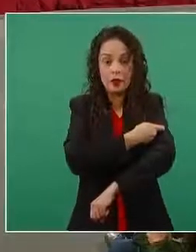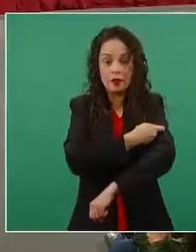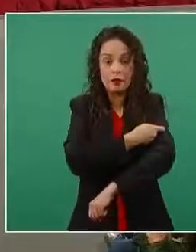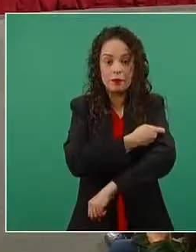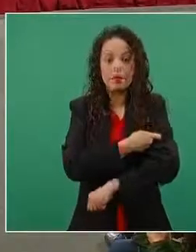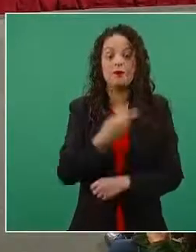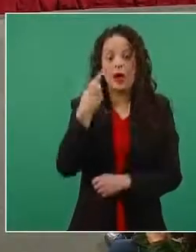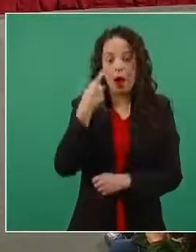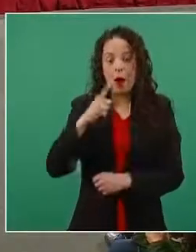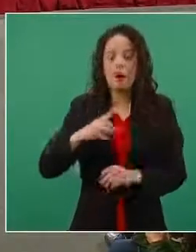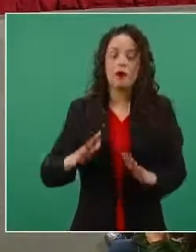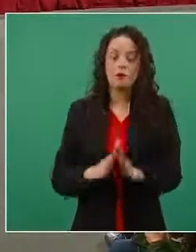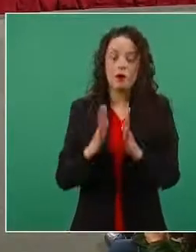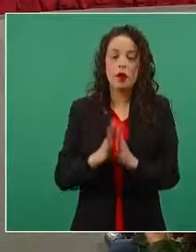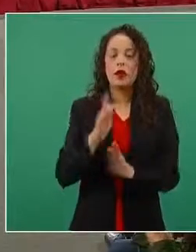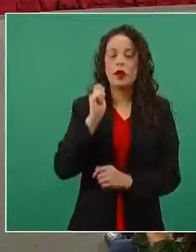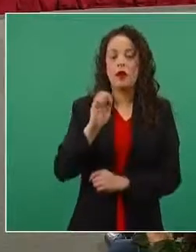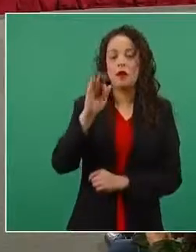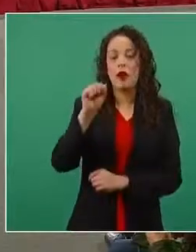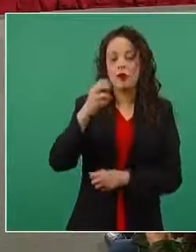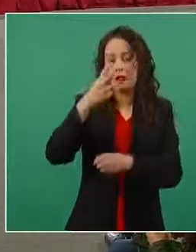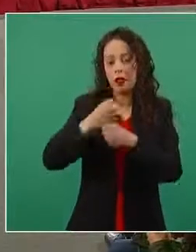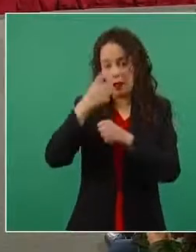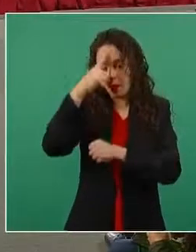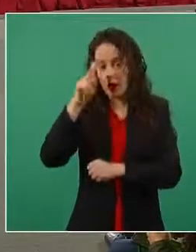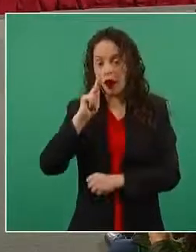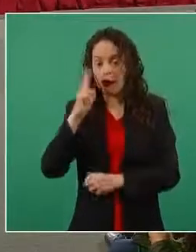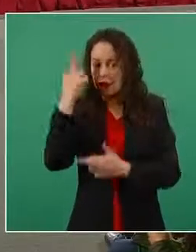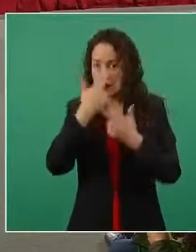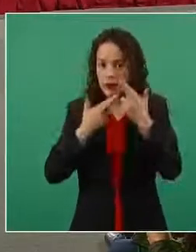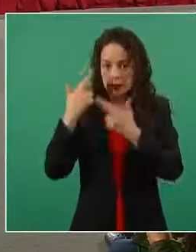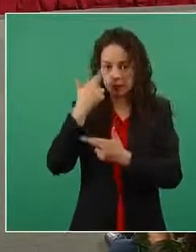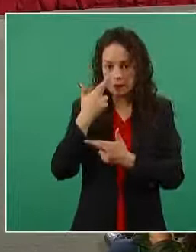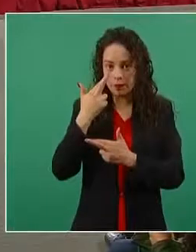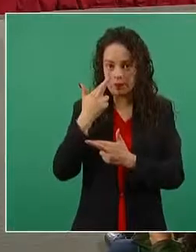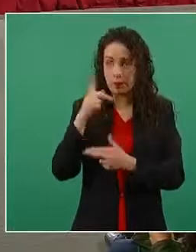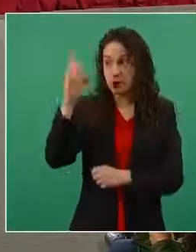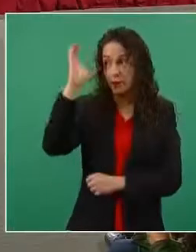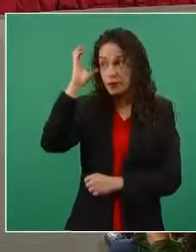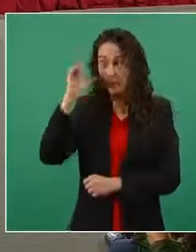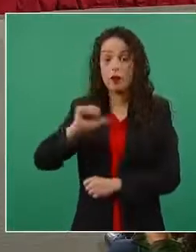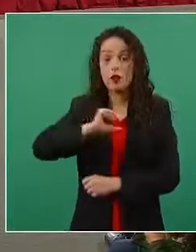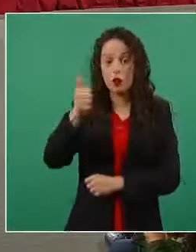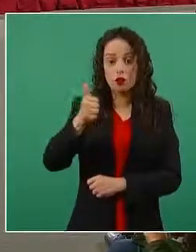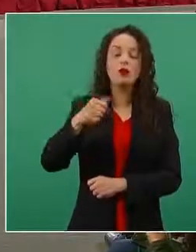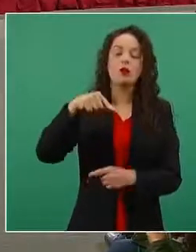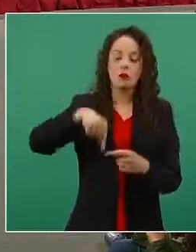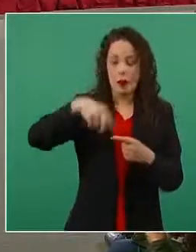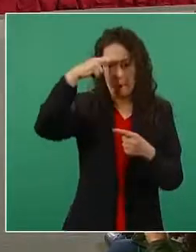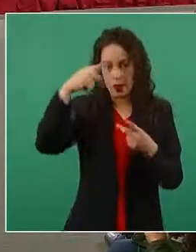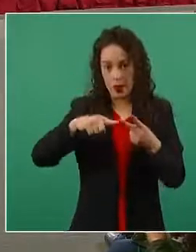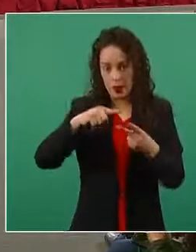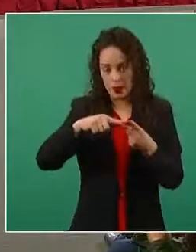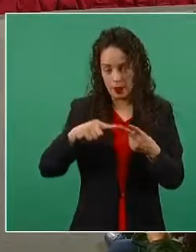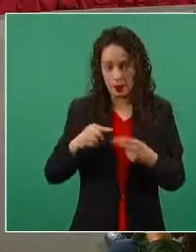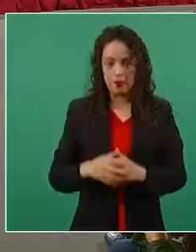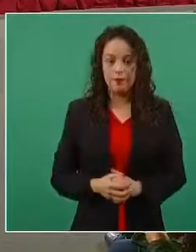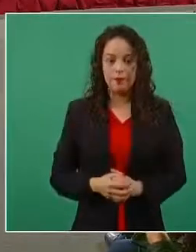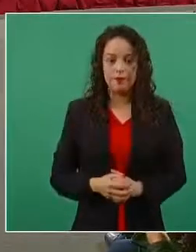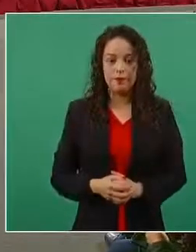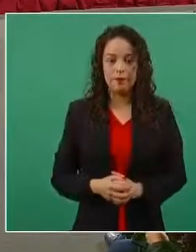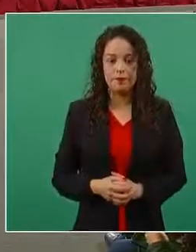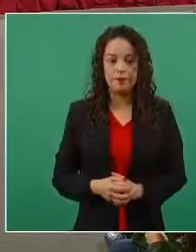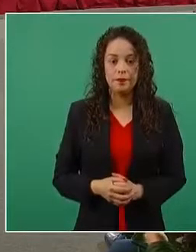a participar en fase 3 y somos el único país fuera de China que lo va a hacer en este momento. La siguiente, por